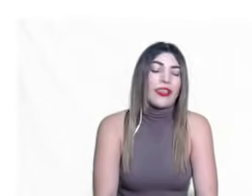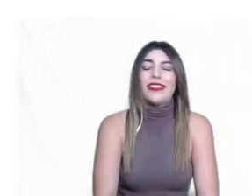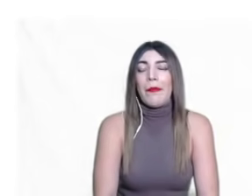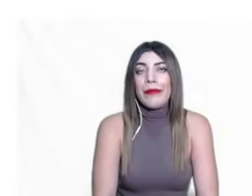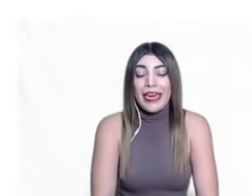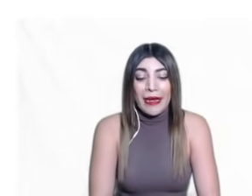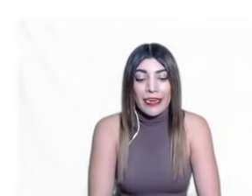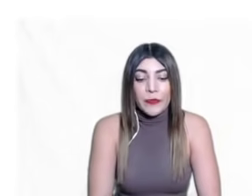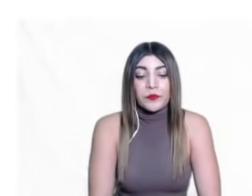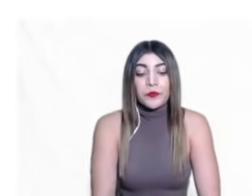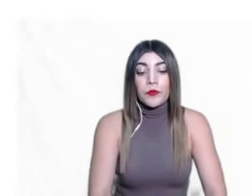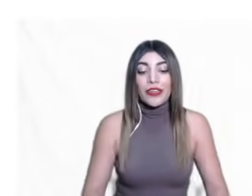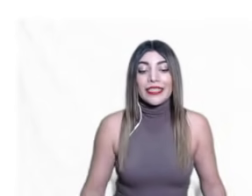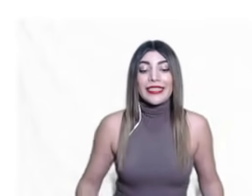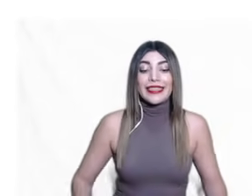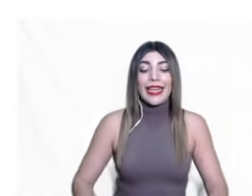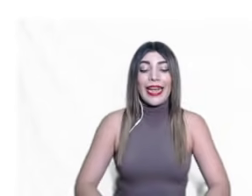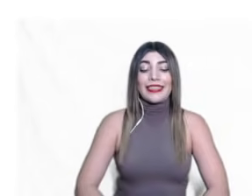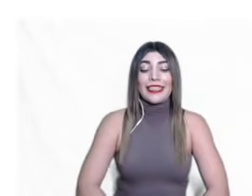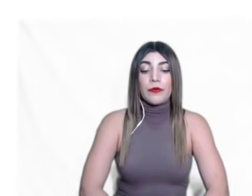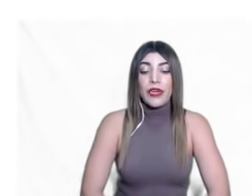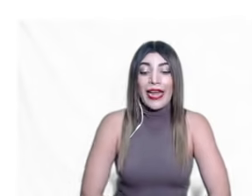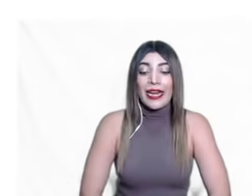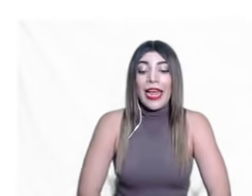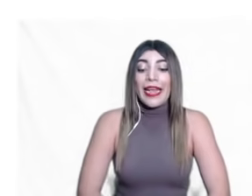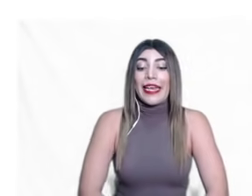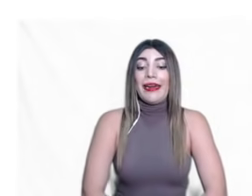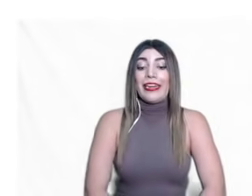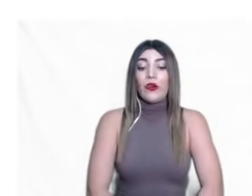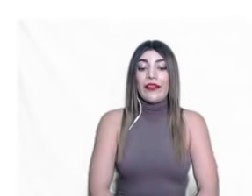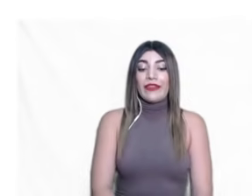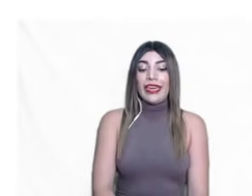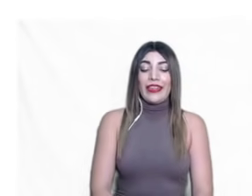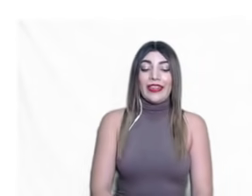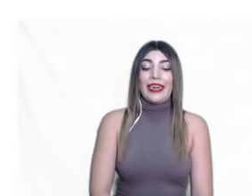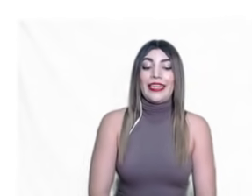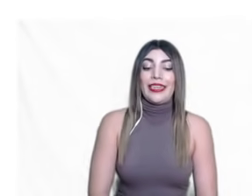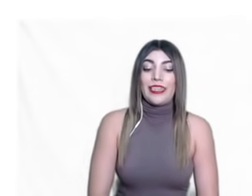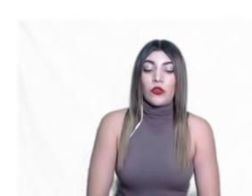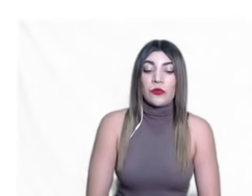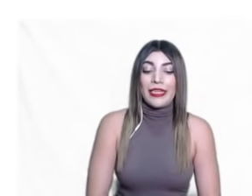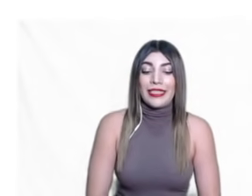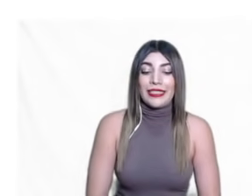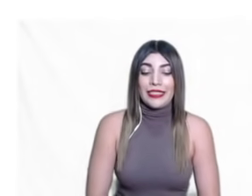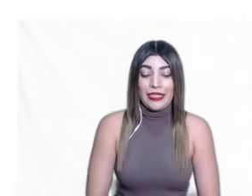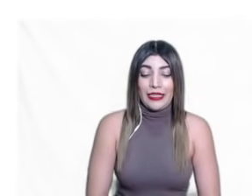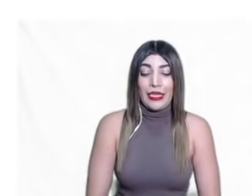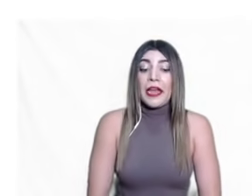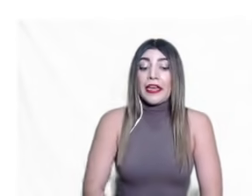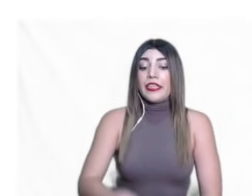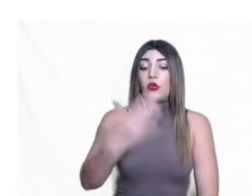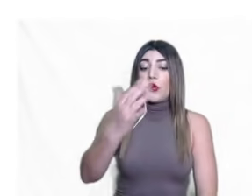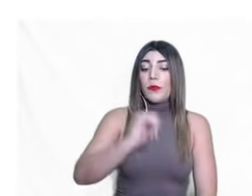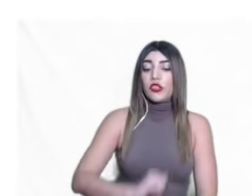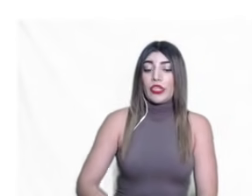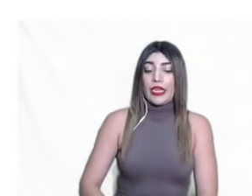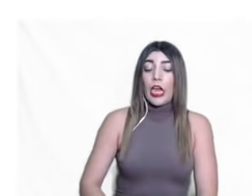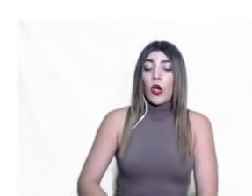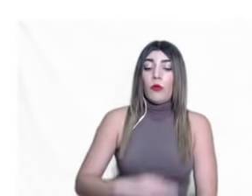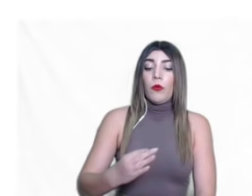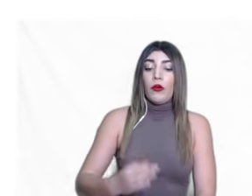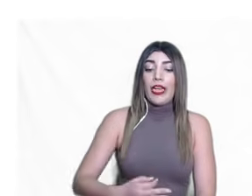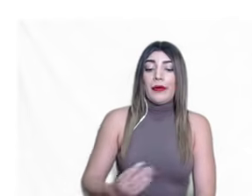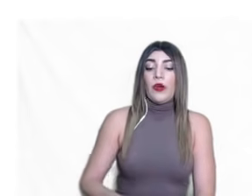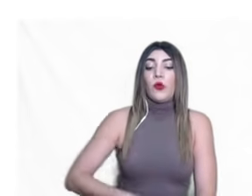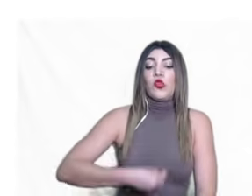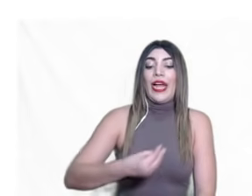le contesta: mire, Mario, cité al tribunal que validó la entrega de tarjetas de 2017 y disculpe usted,